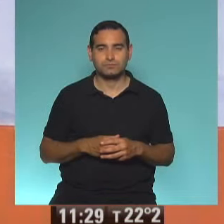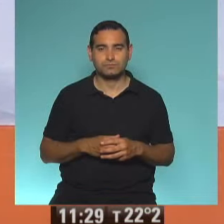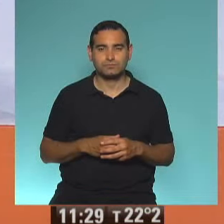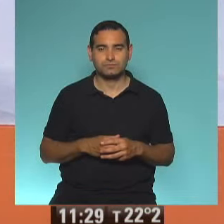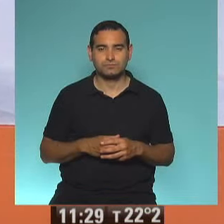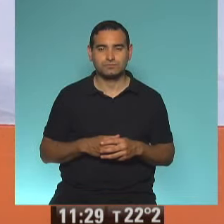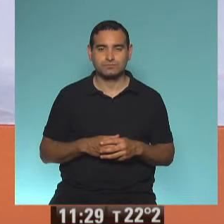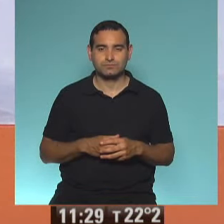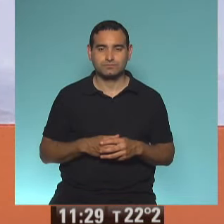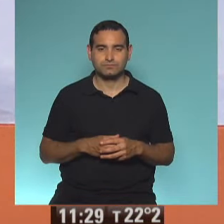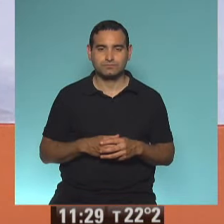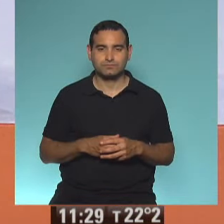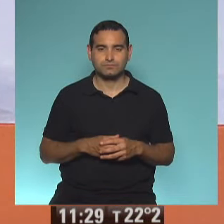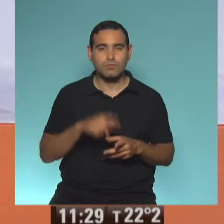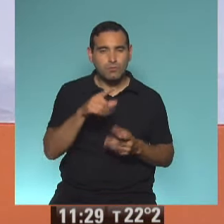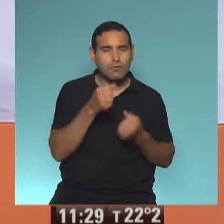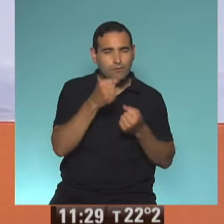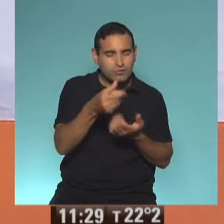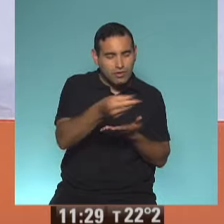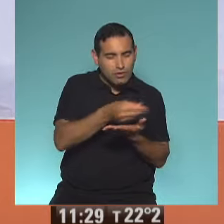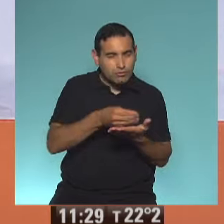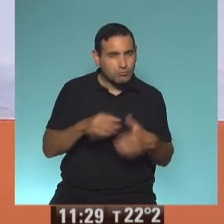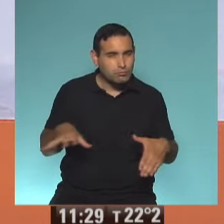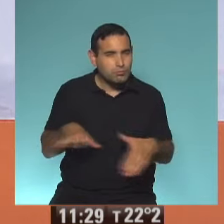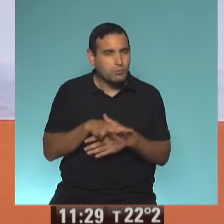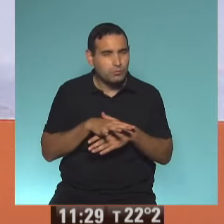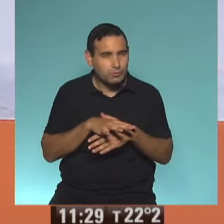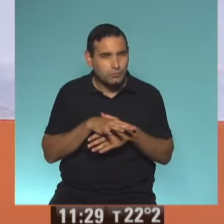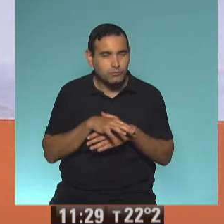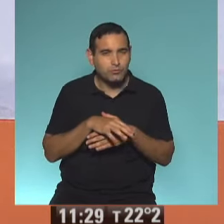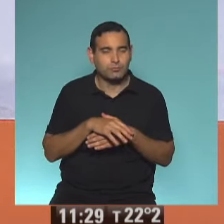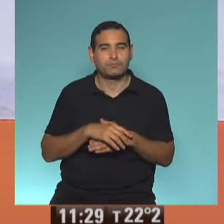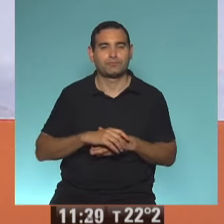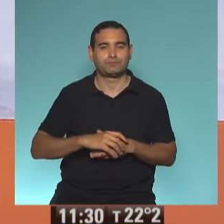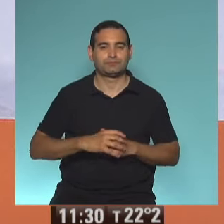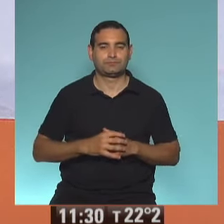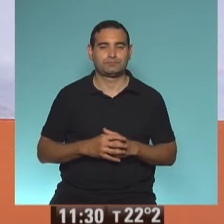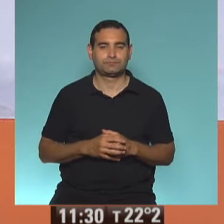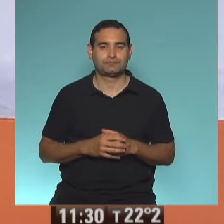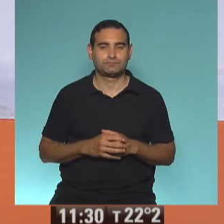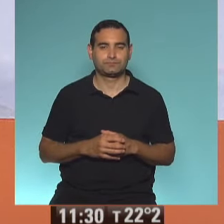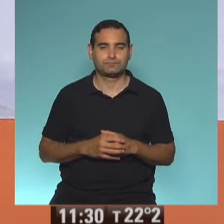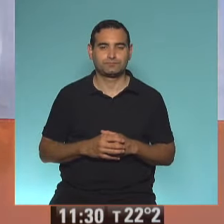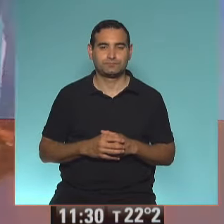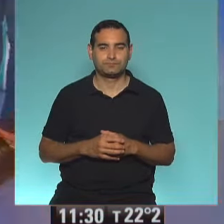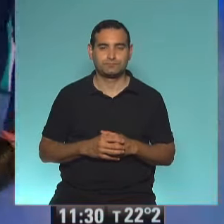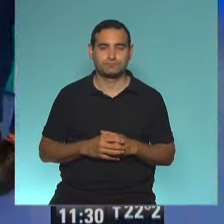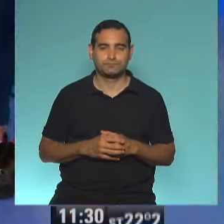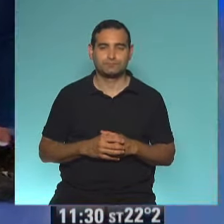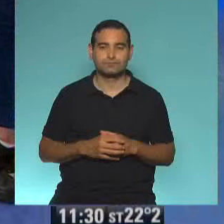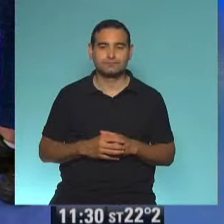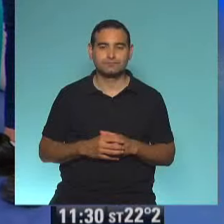para representarlo lo más parecido posible en esta observación que estamos haciendo de